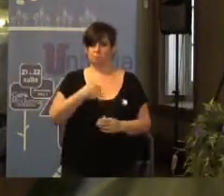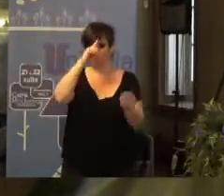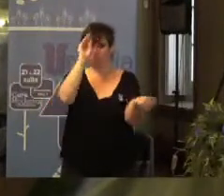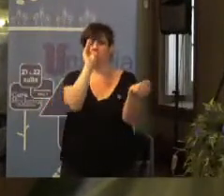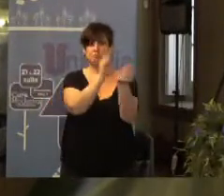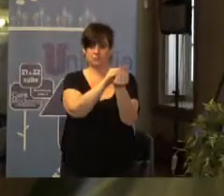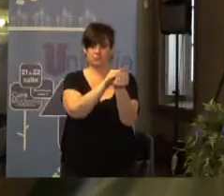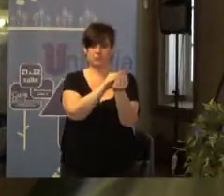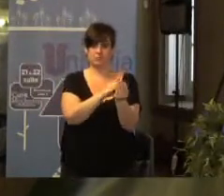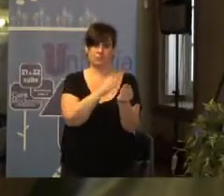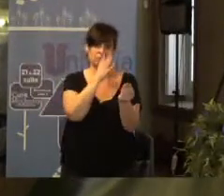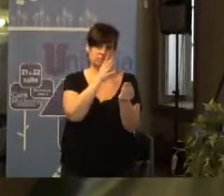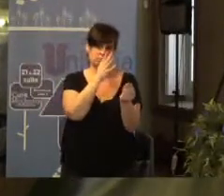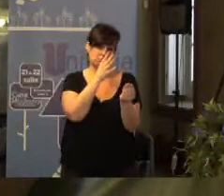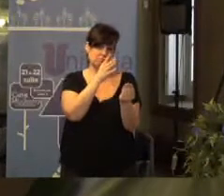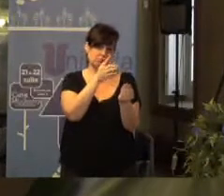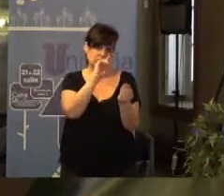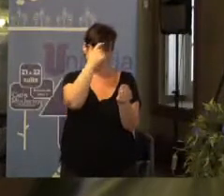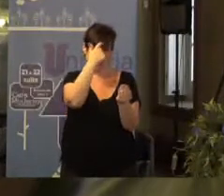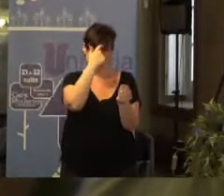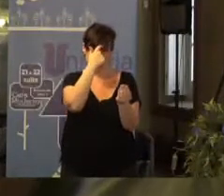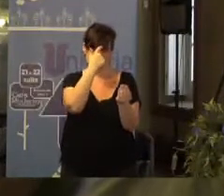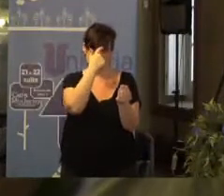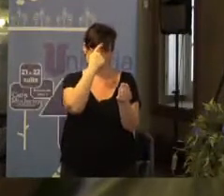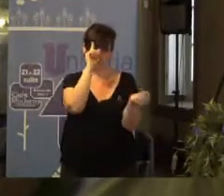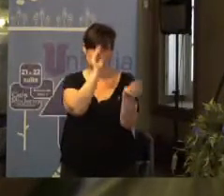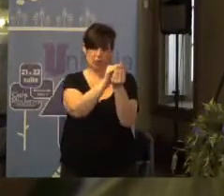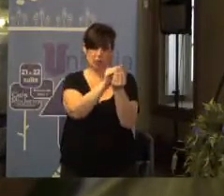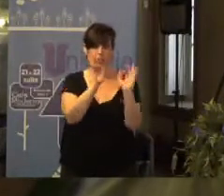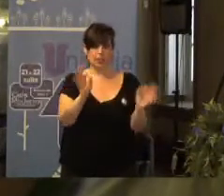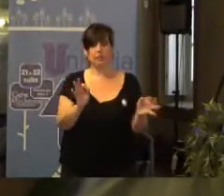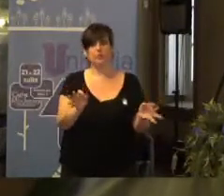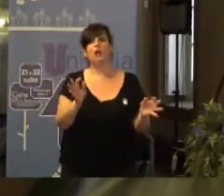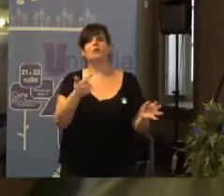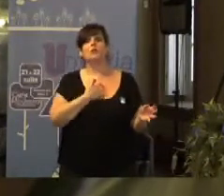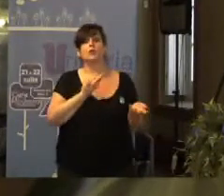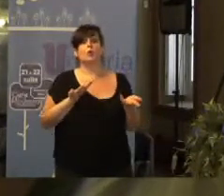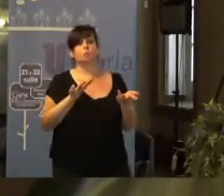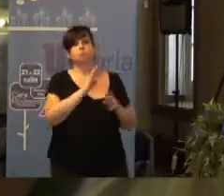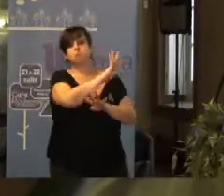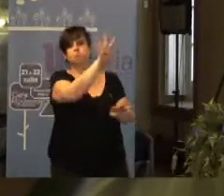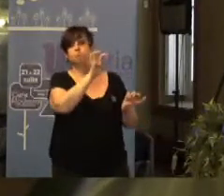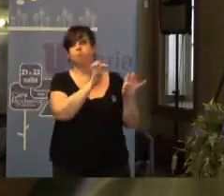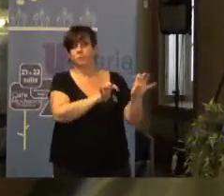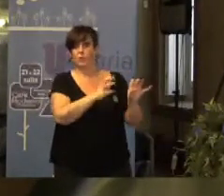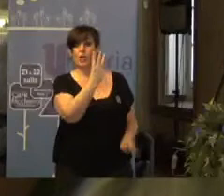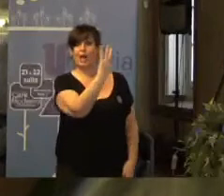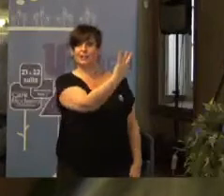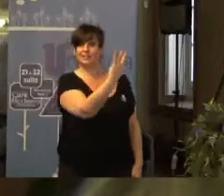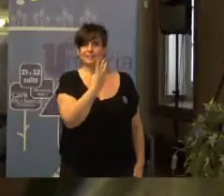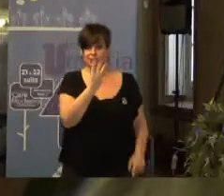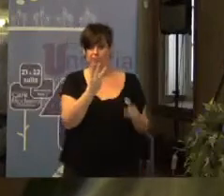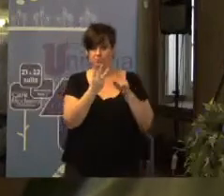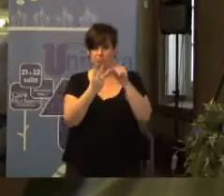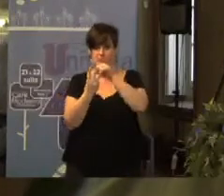buscar términos globales de coincidencia, pero eu deixo unha pregunta en riba da mesa. As tres que estades aí, que non representades a forzas políticas,